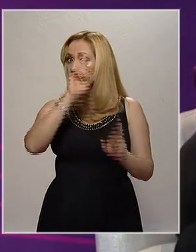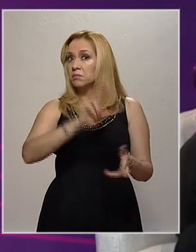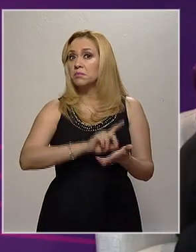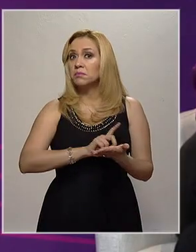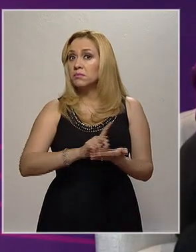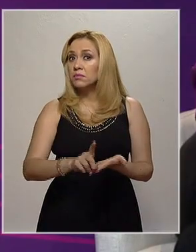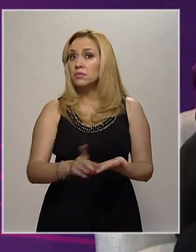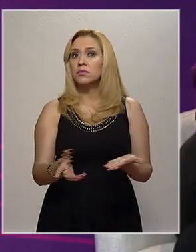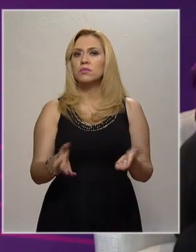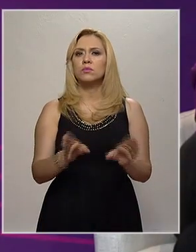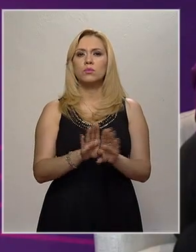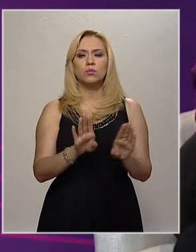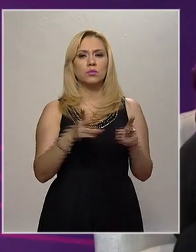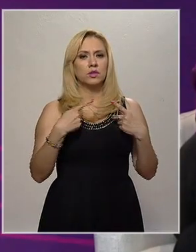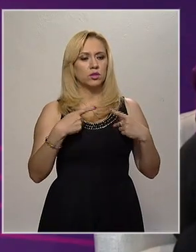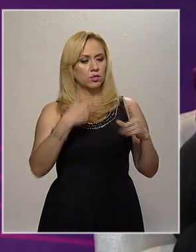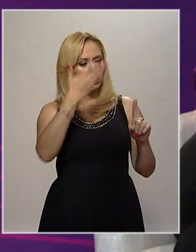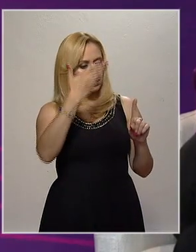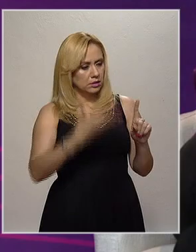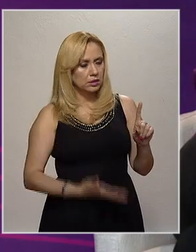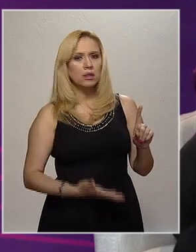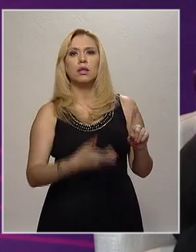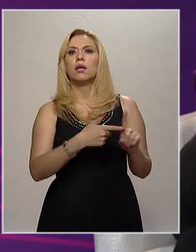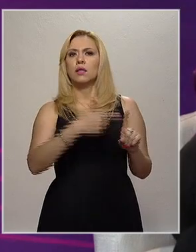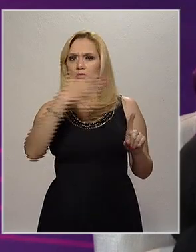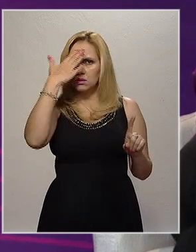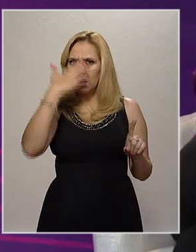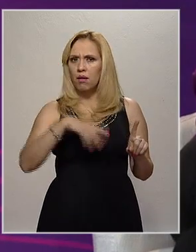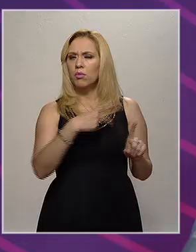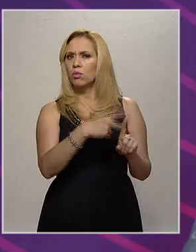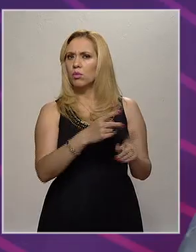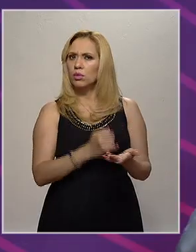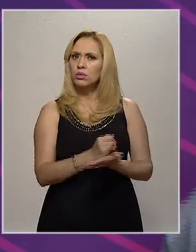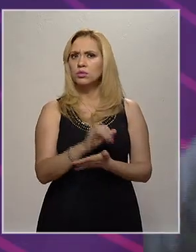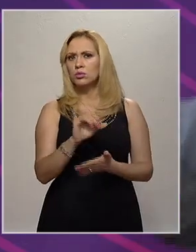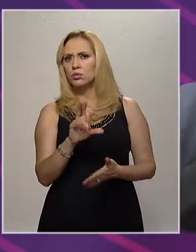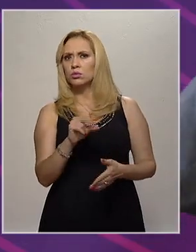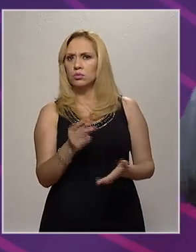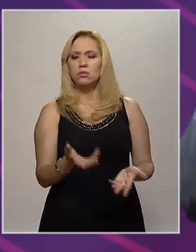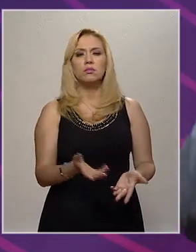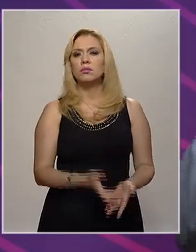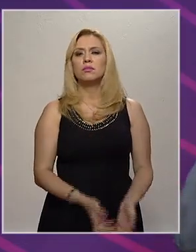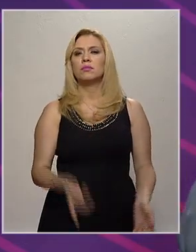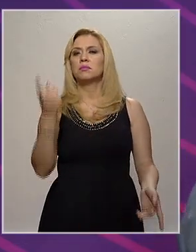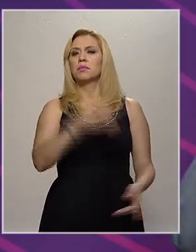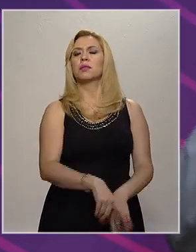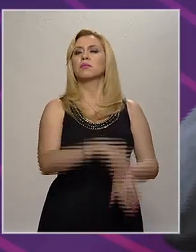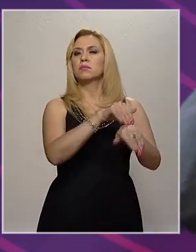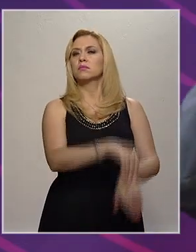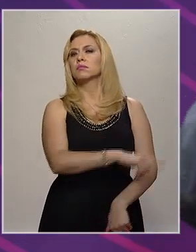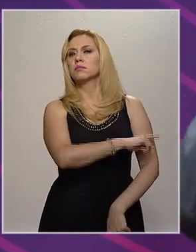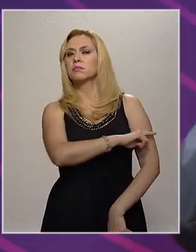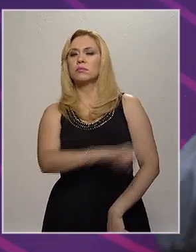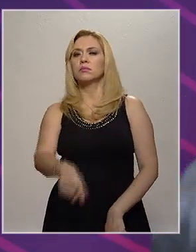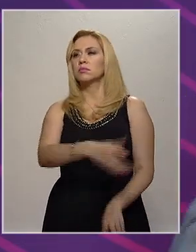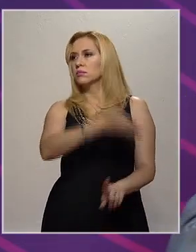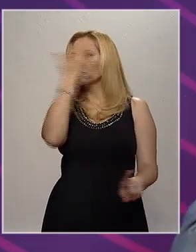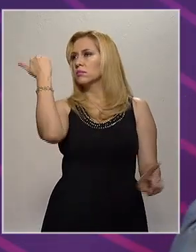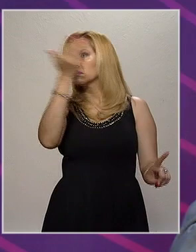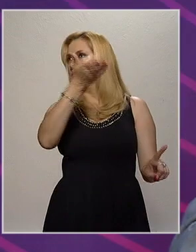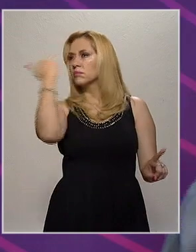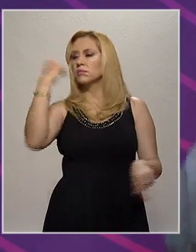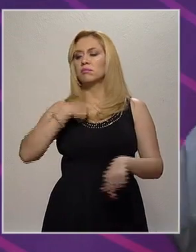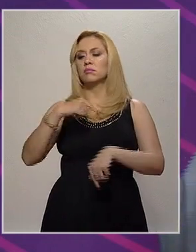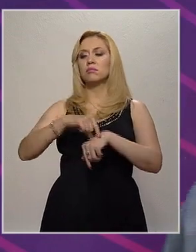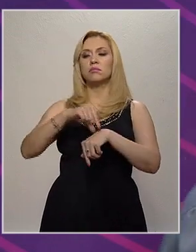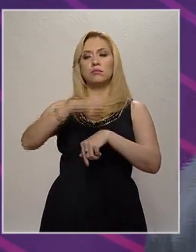no son tenidas como personas autónomas con capacidad de decisión, sino que por el contrario son sometidas a una suerte de objeto de la intervención